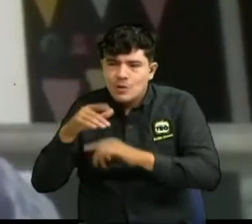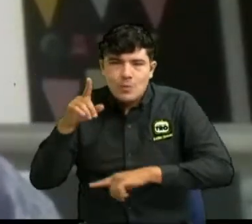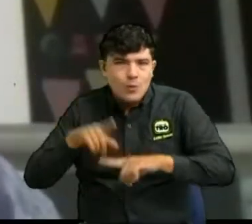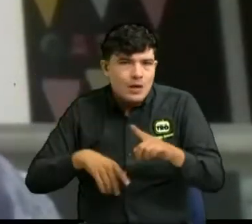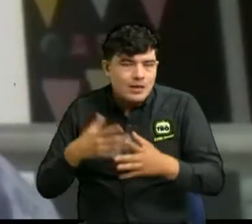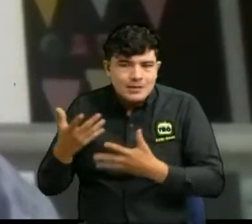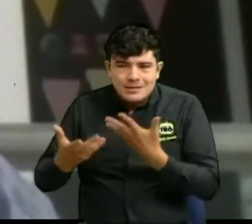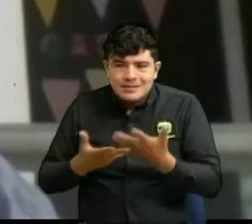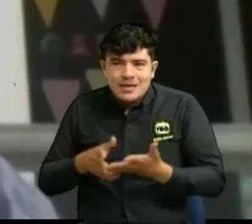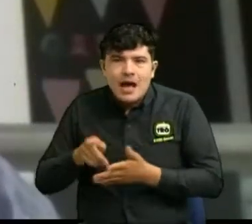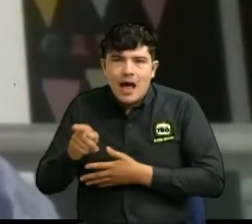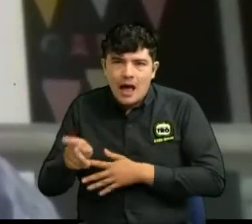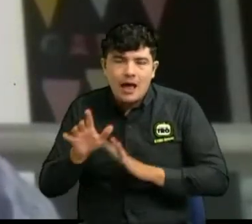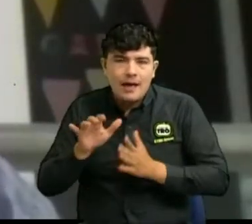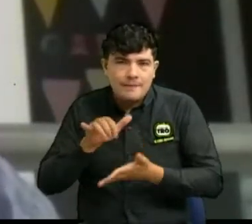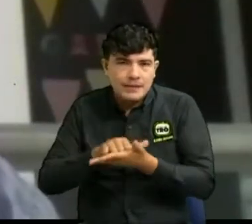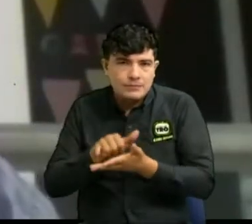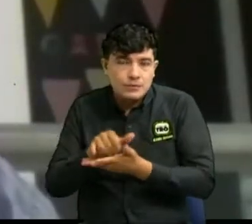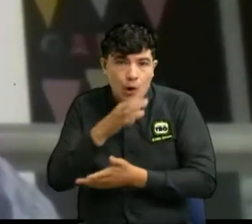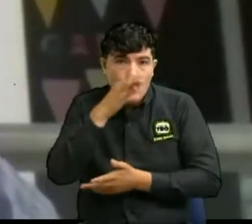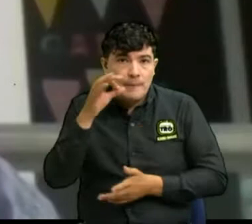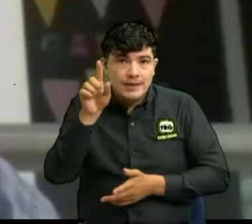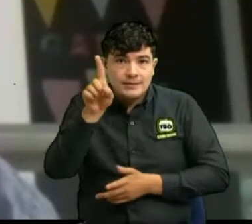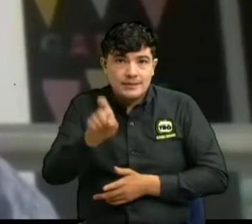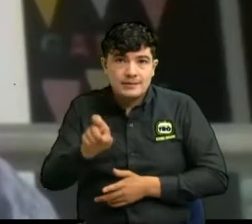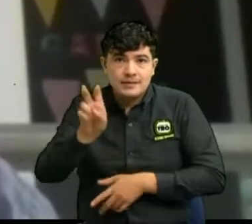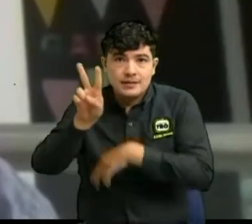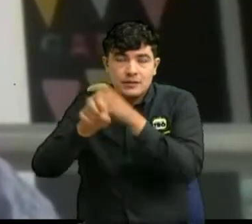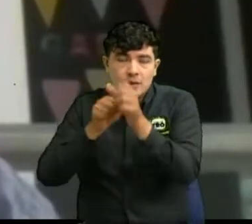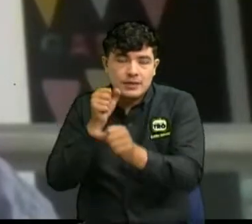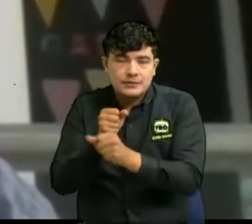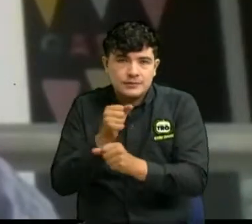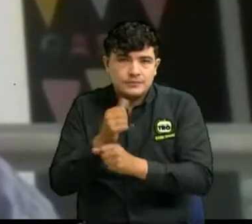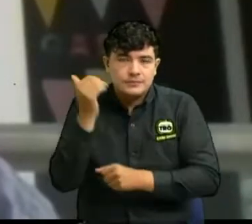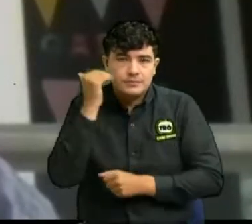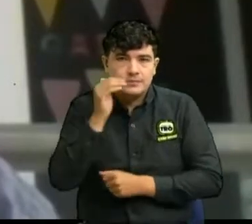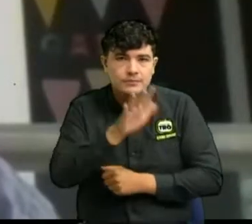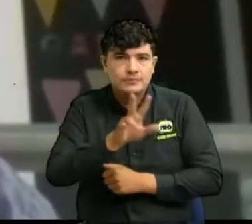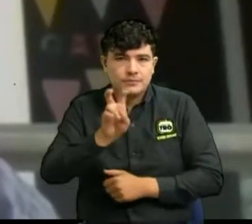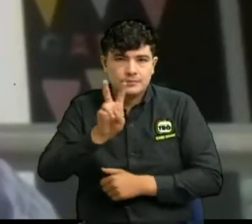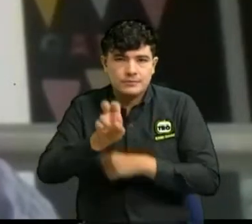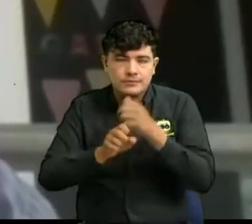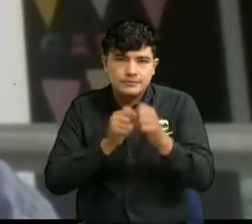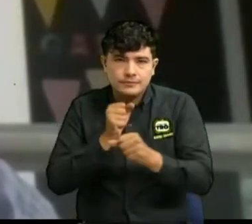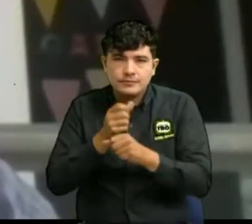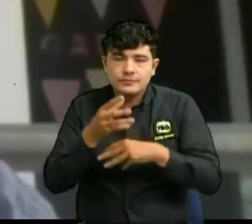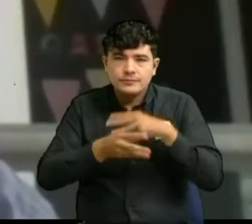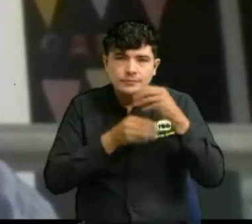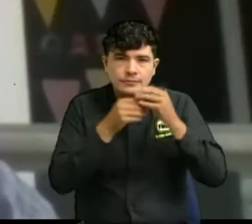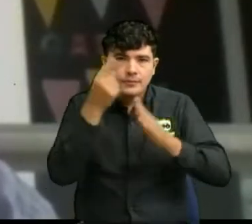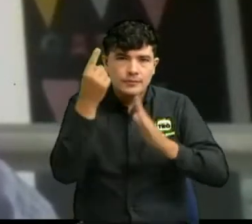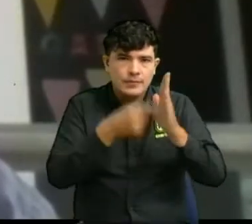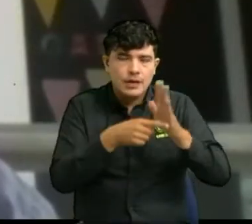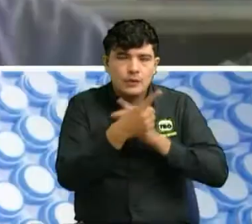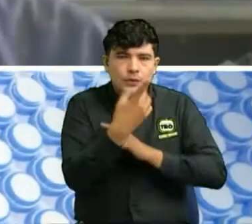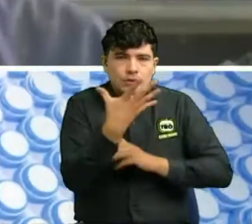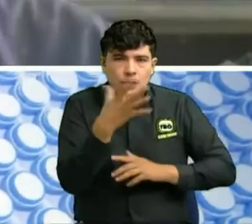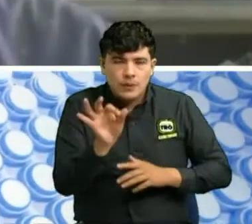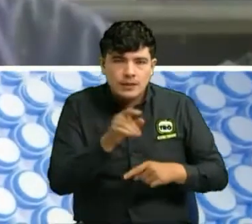mínima, le corresponde llegar al hombre a los 62 años, la mujer a los 57 y 1.150 semanas.